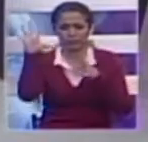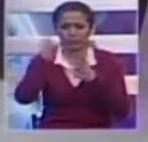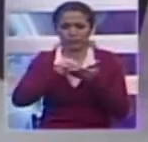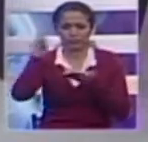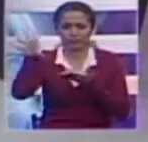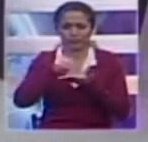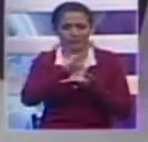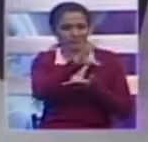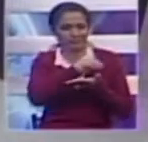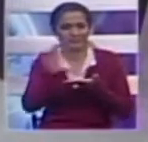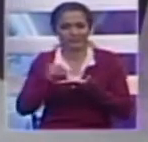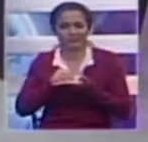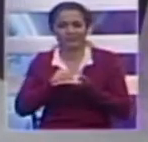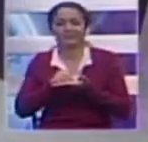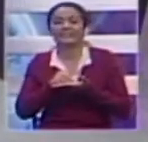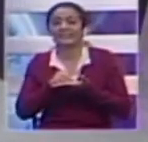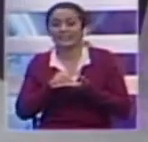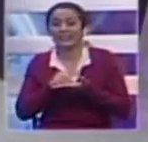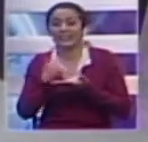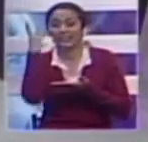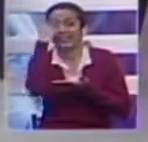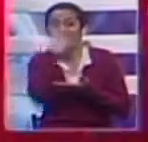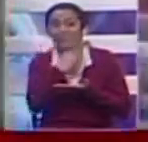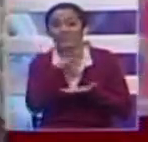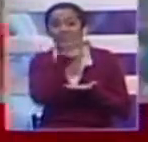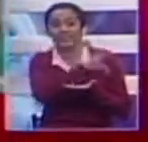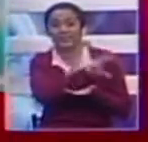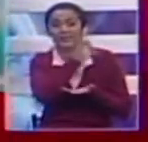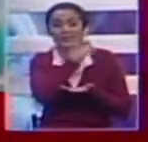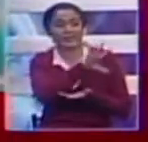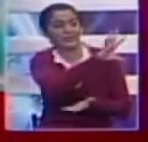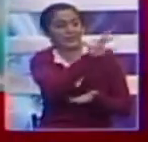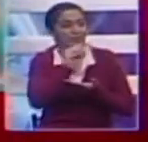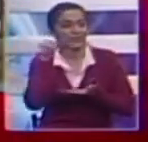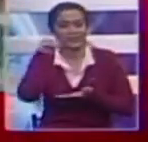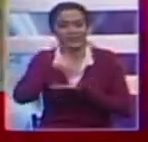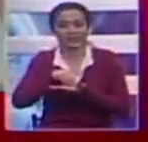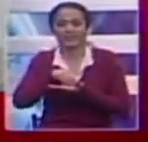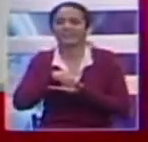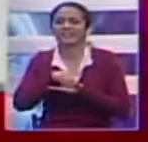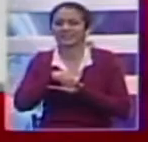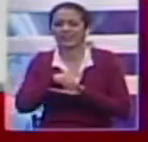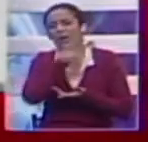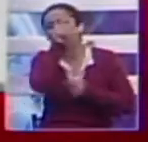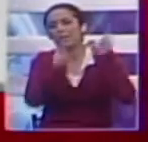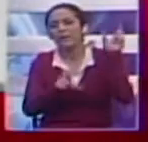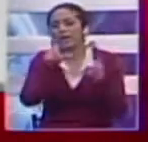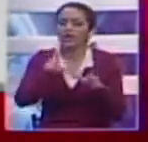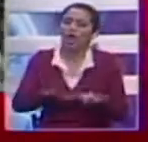Han captado, lo más importante. Exacto. Realmente de las provincias, sí. Su gente, sus paisajes, la